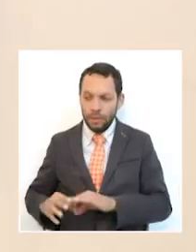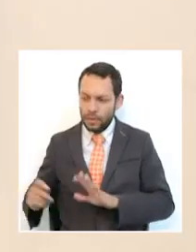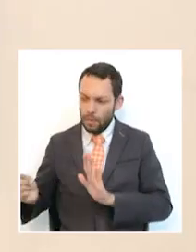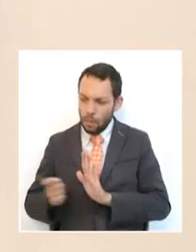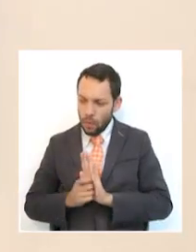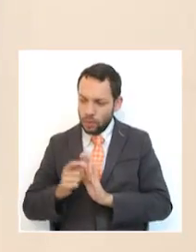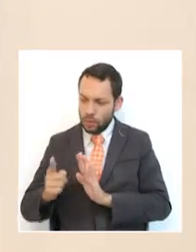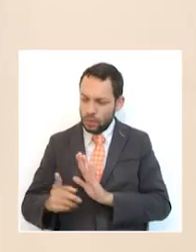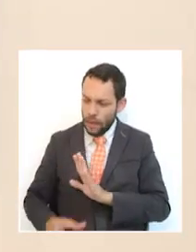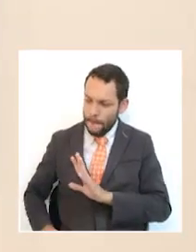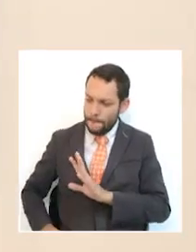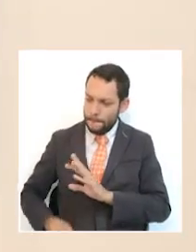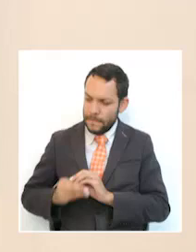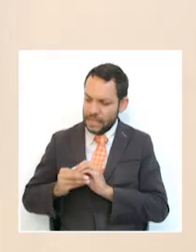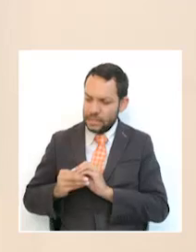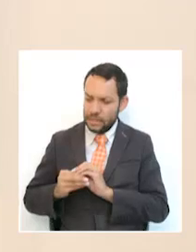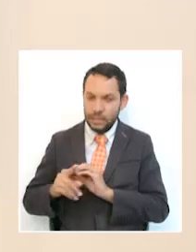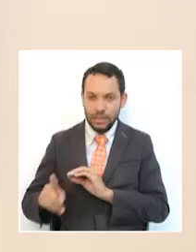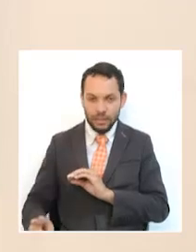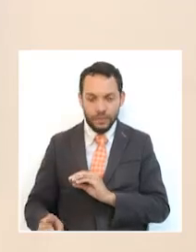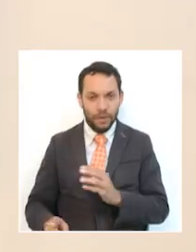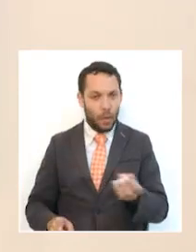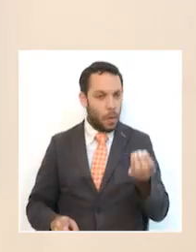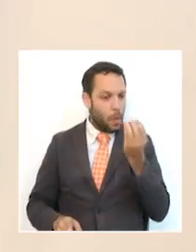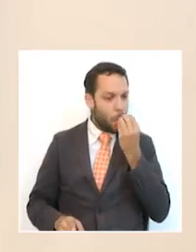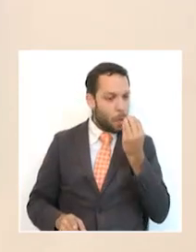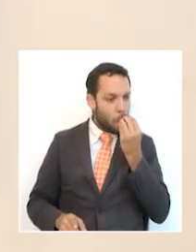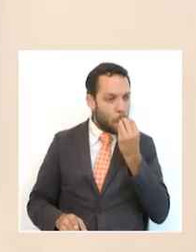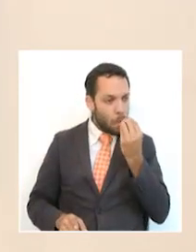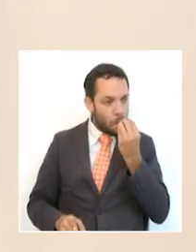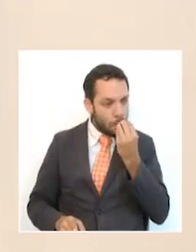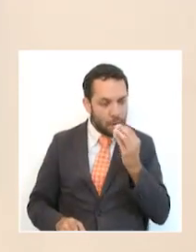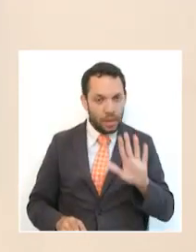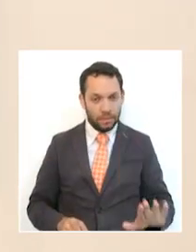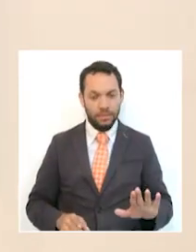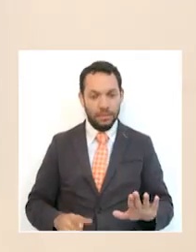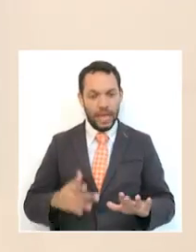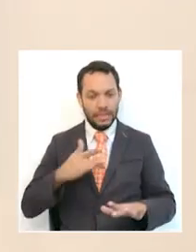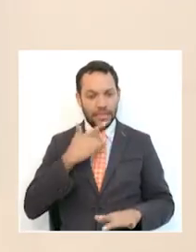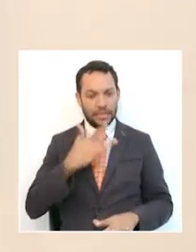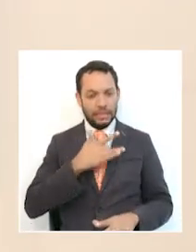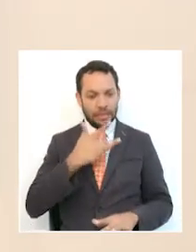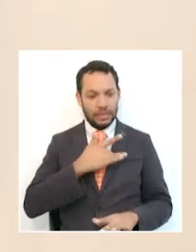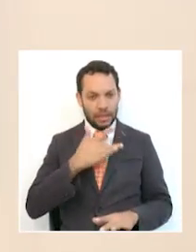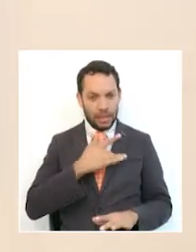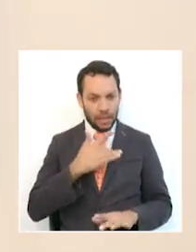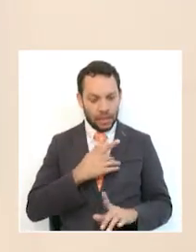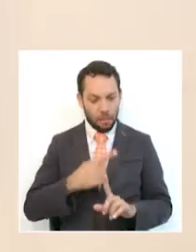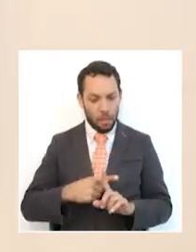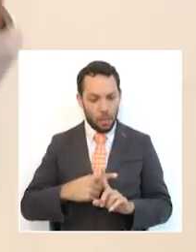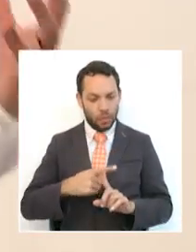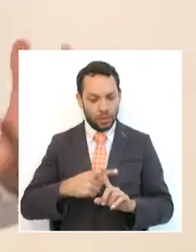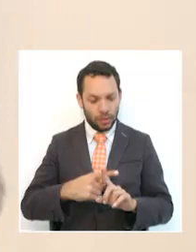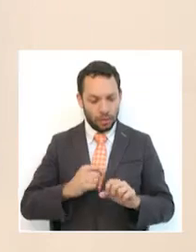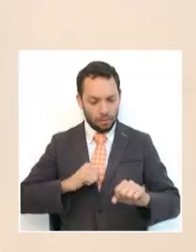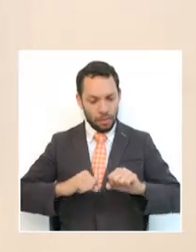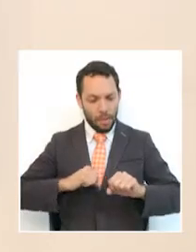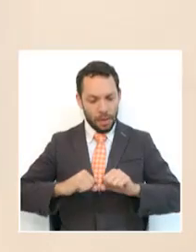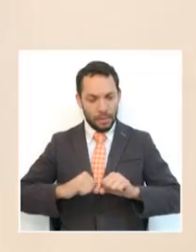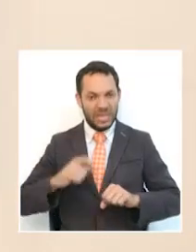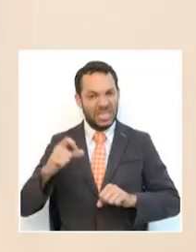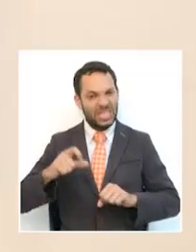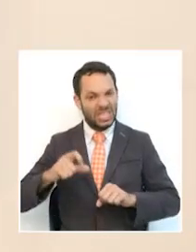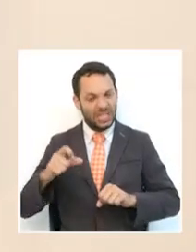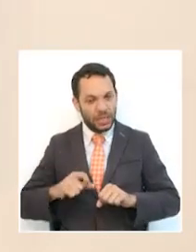complemento entre alimentación y parte espiritual porque así como debemos alimentar nuestro ser con natación